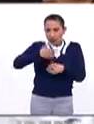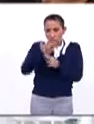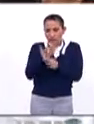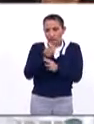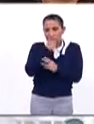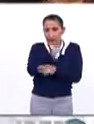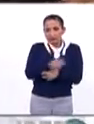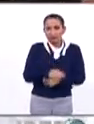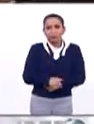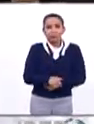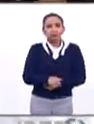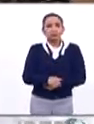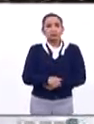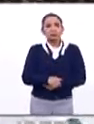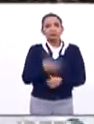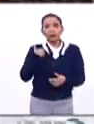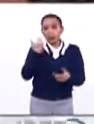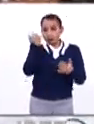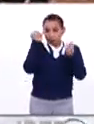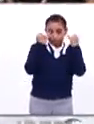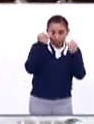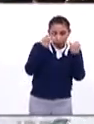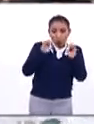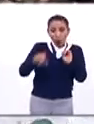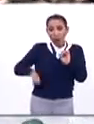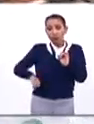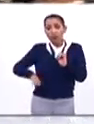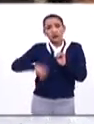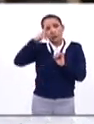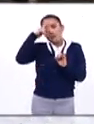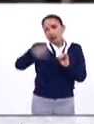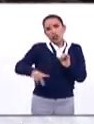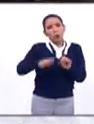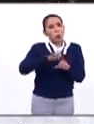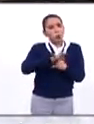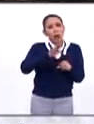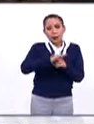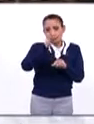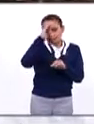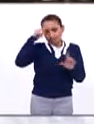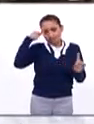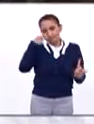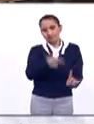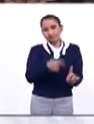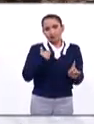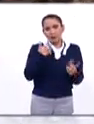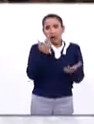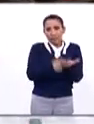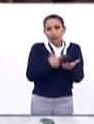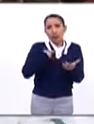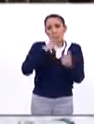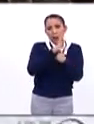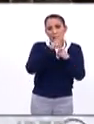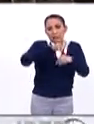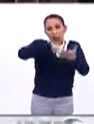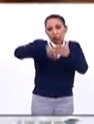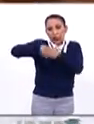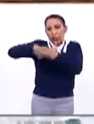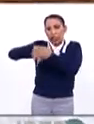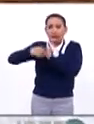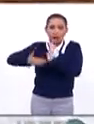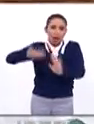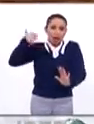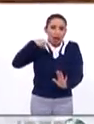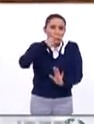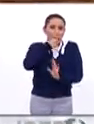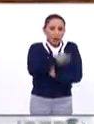mencionas, la estrategia o los intereses de México pues están pensados en la parte interior del país, ¿no? Que ya se comentó,